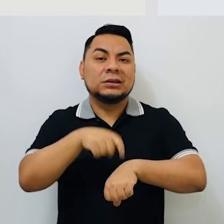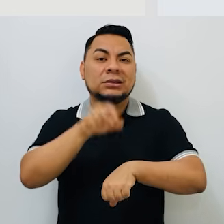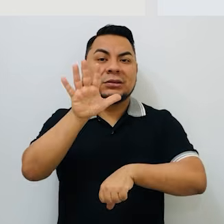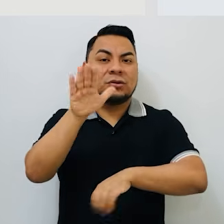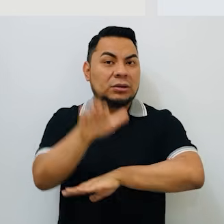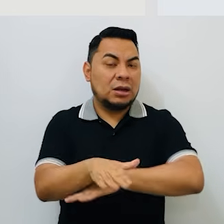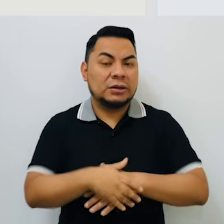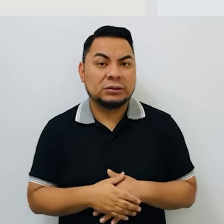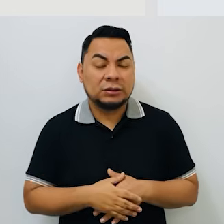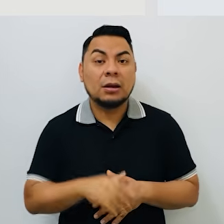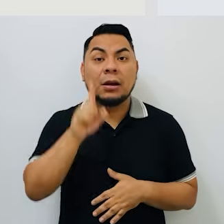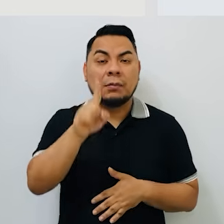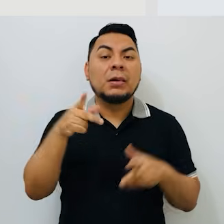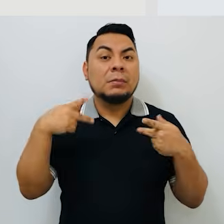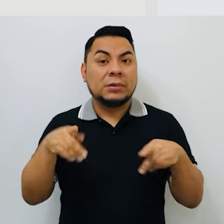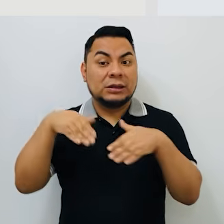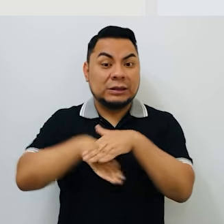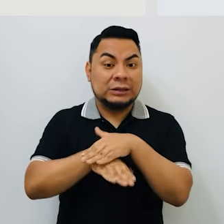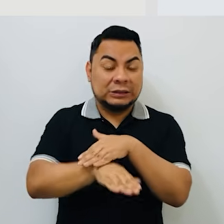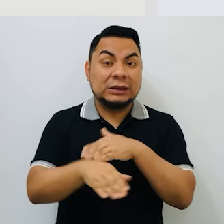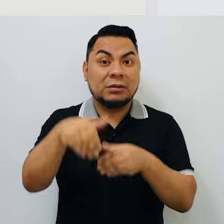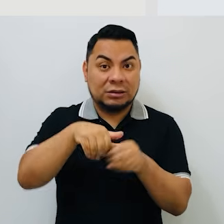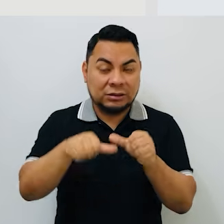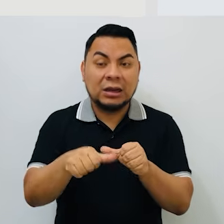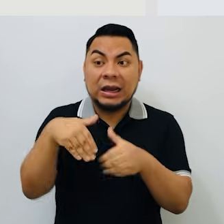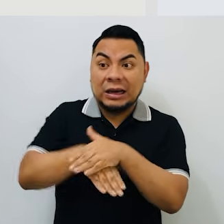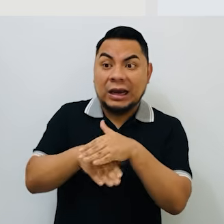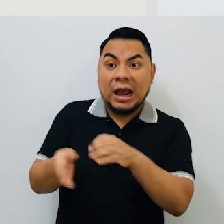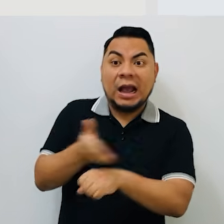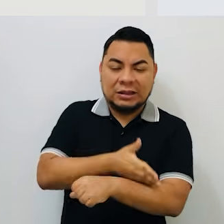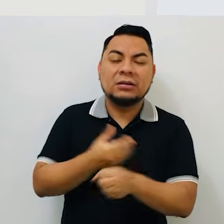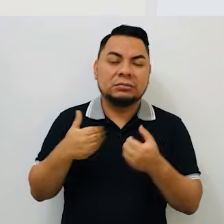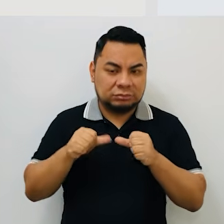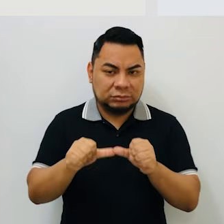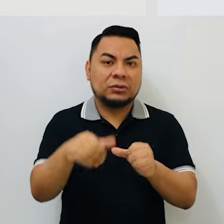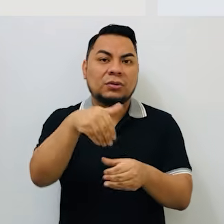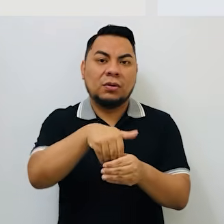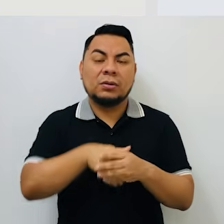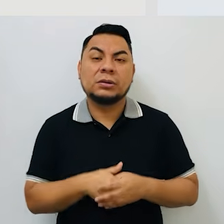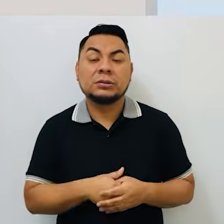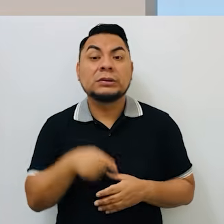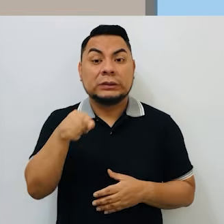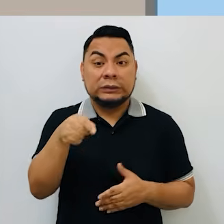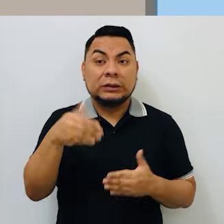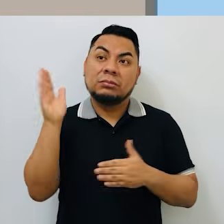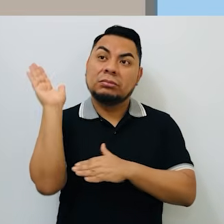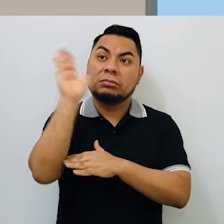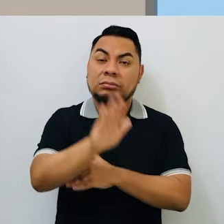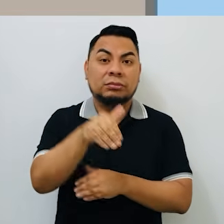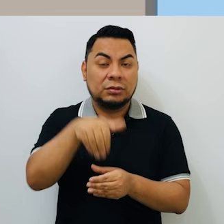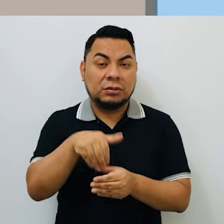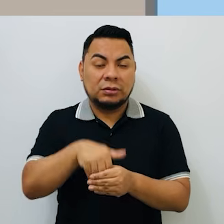cierran a las 5 de la tarde, pero se permite votar a quienes lograron ingresar antes. Durante la